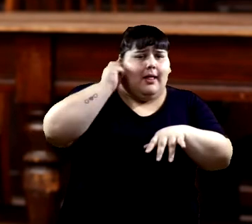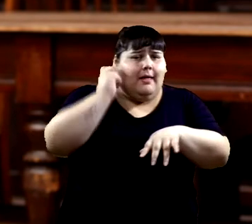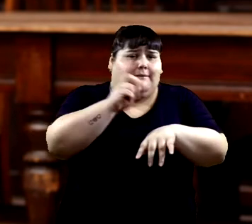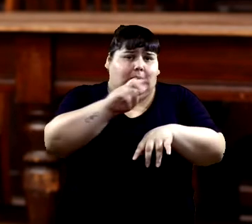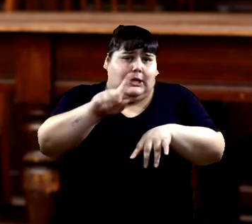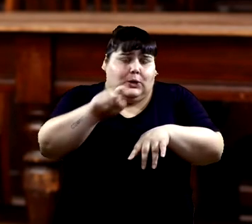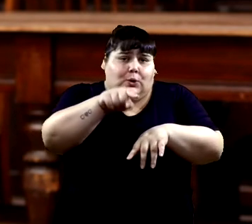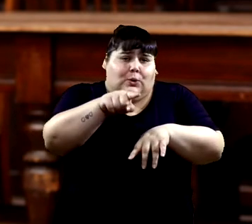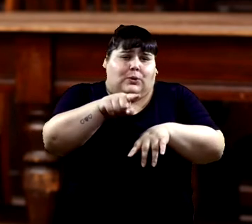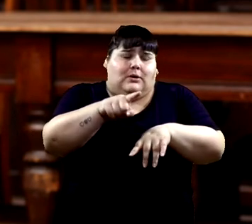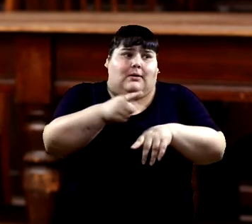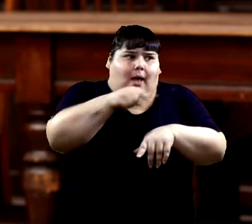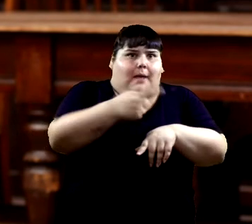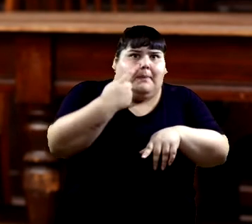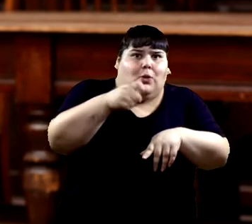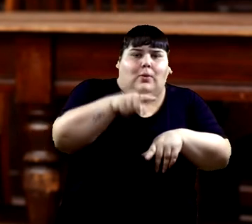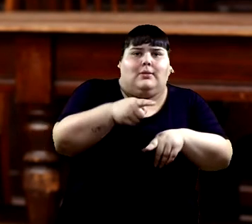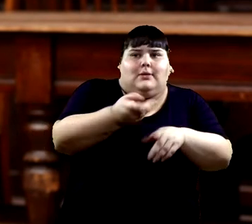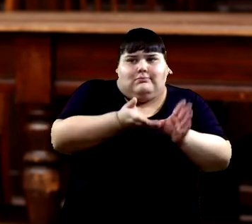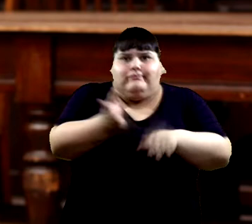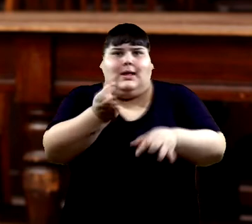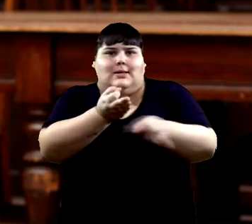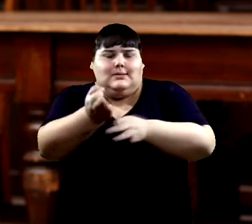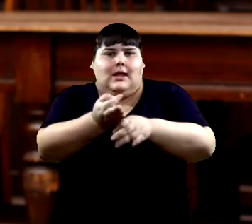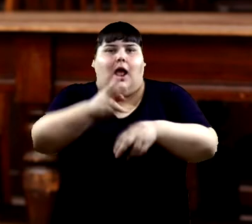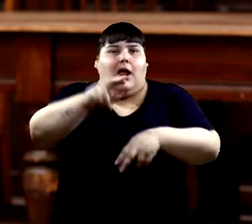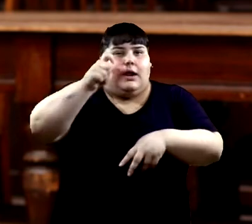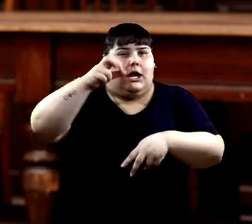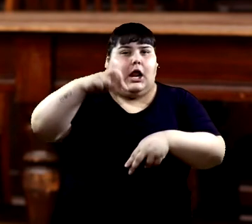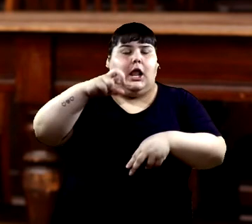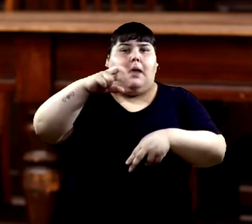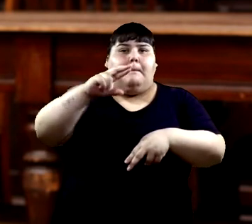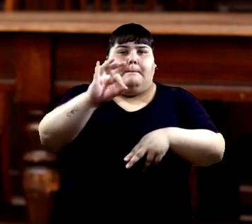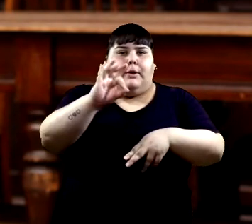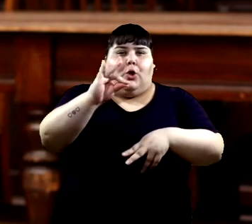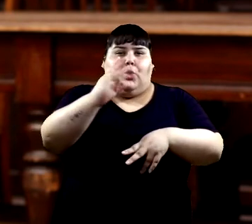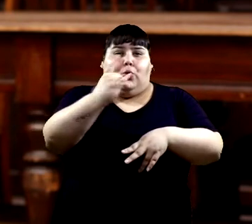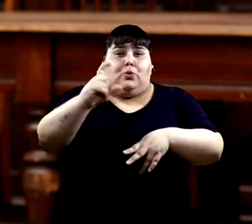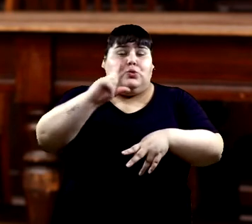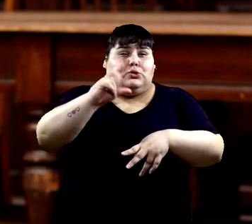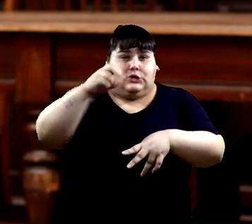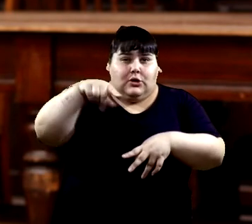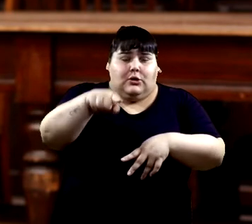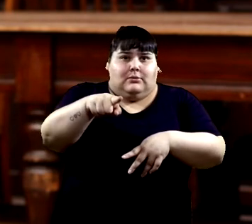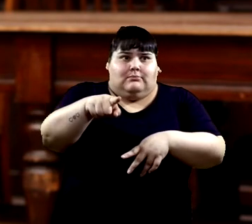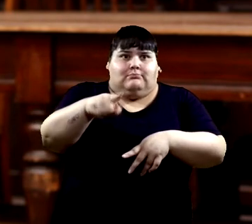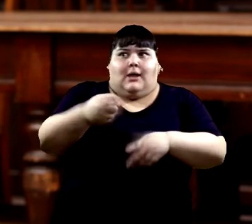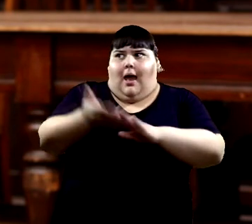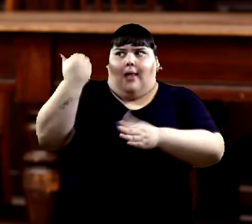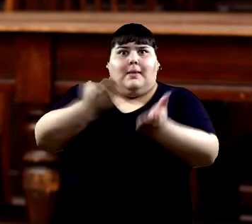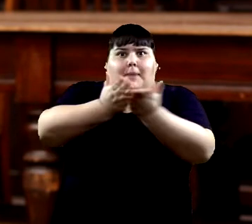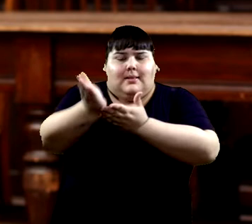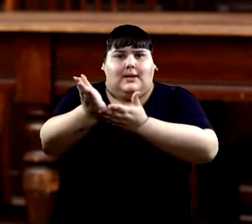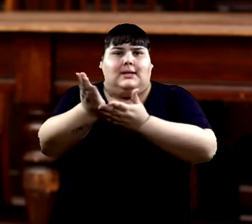jovencita a los 21 años me di cuenta que tenía que dar reproducción en ese momento